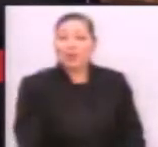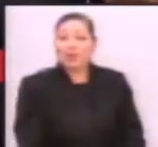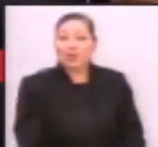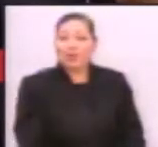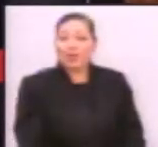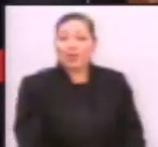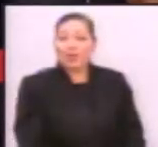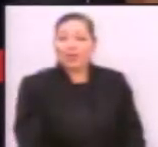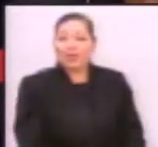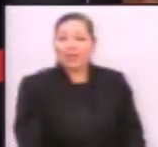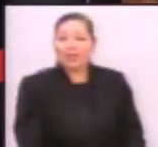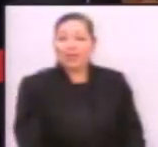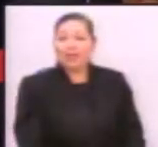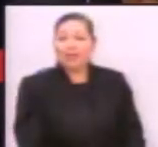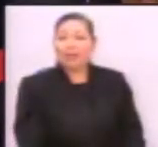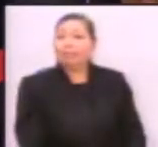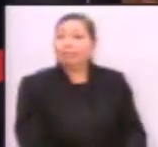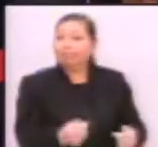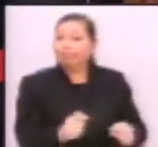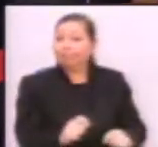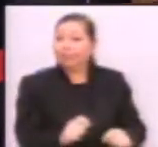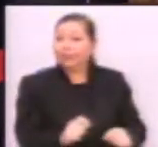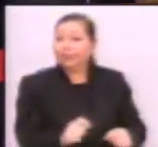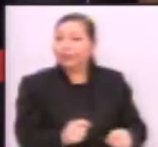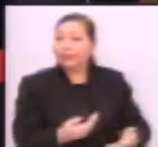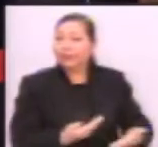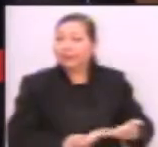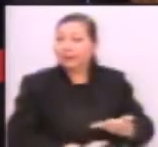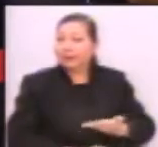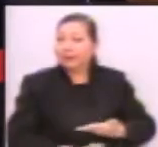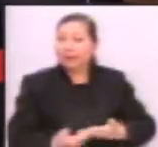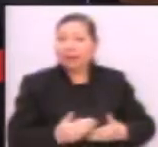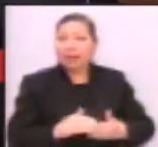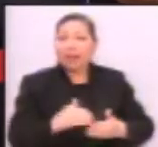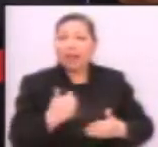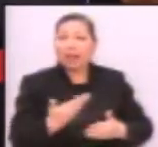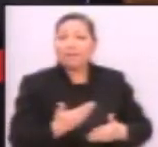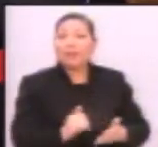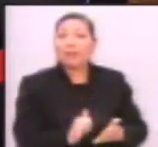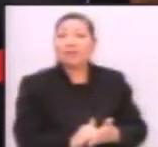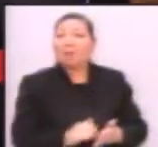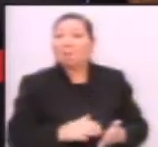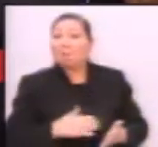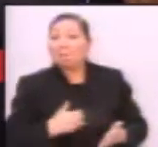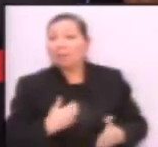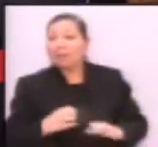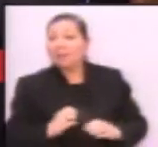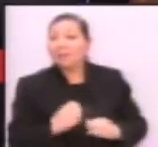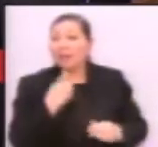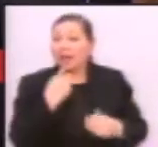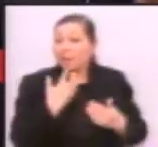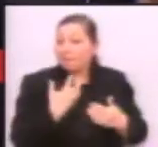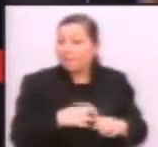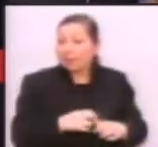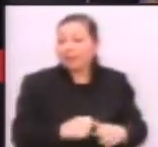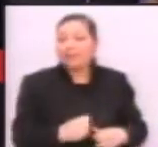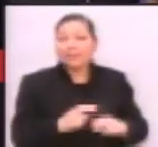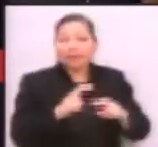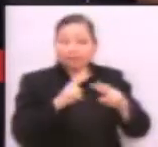presidente, la suspensión de transferencias al exterior que pueden hacer las